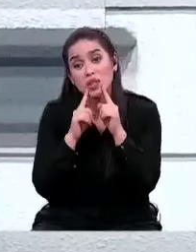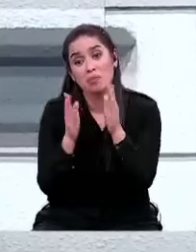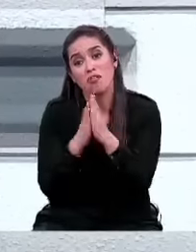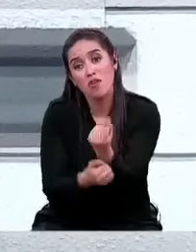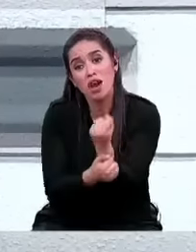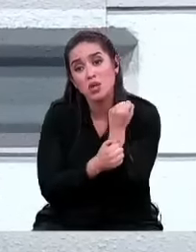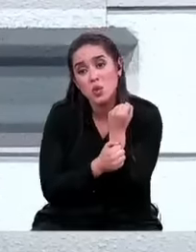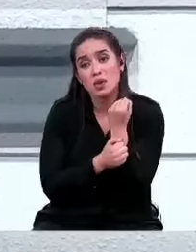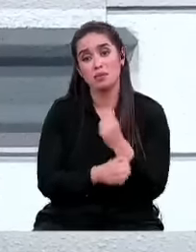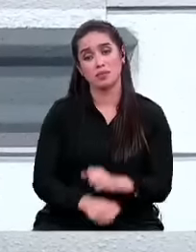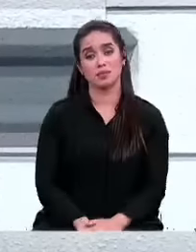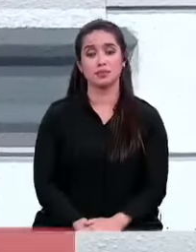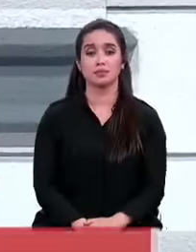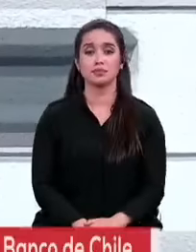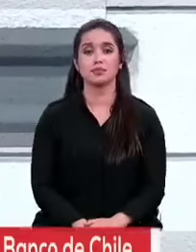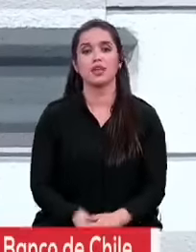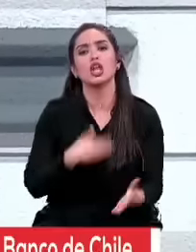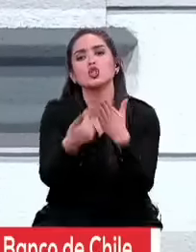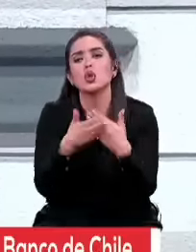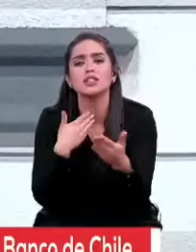please?